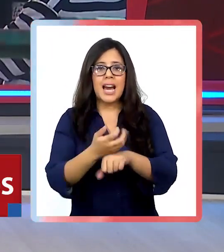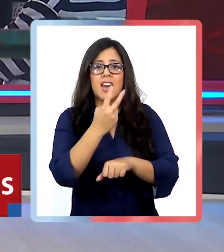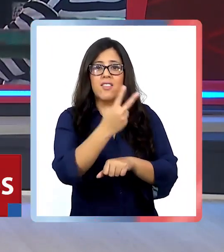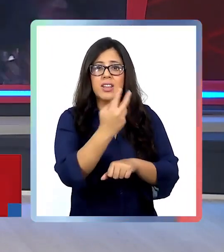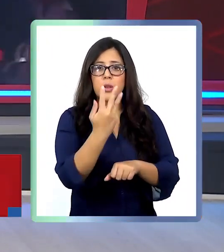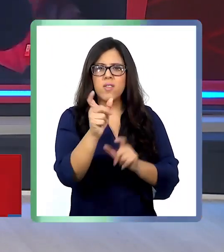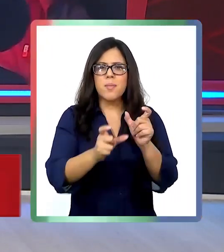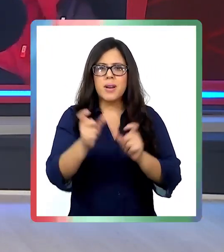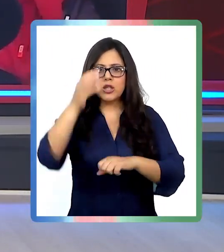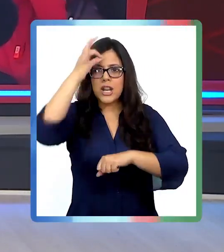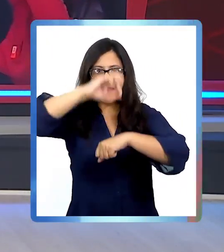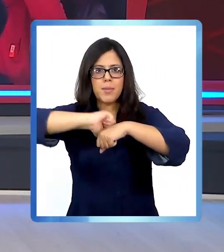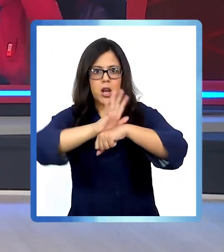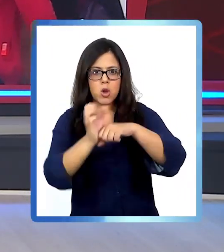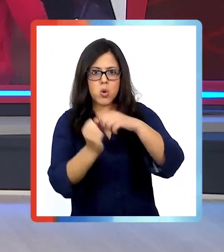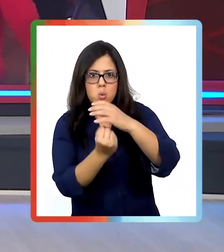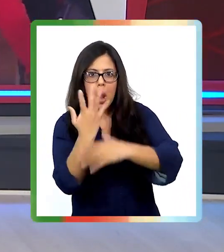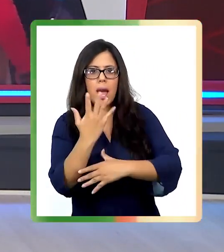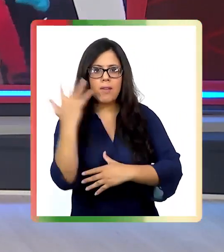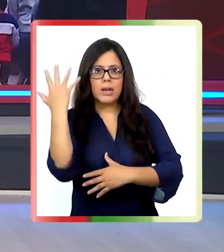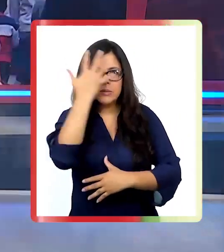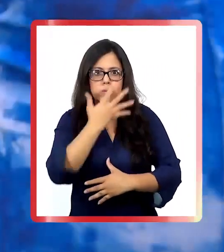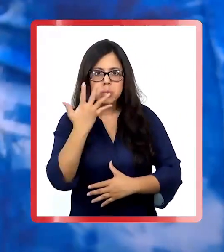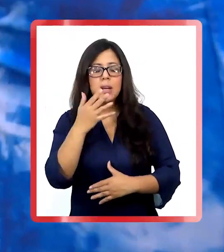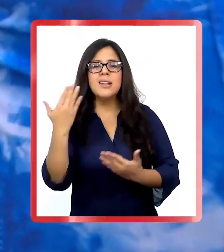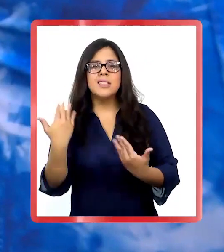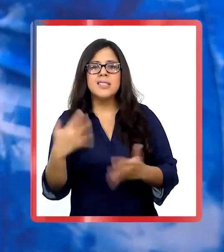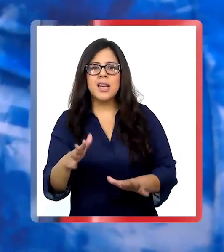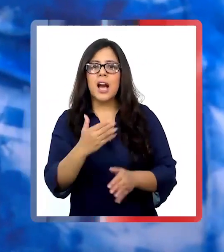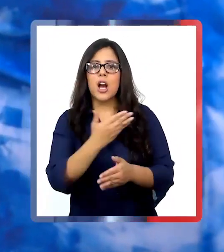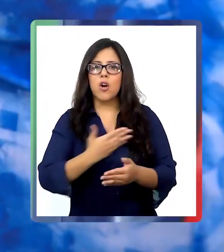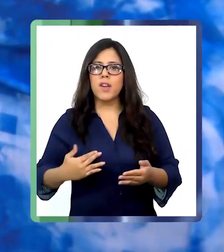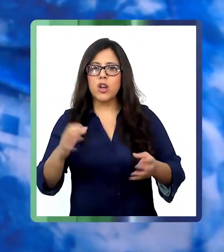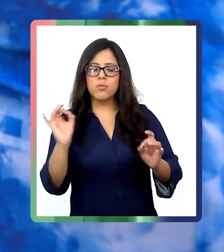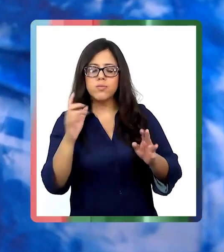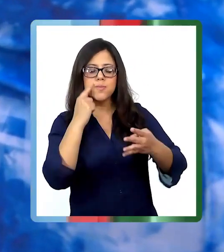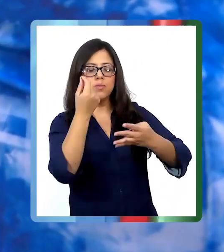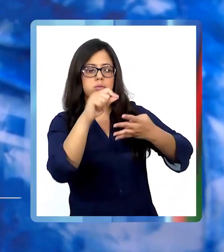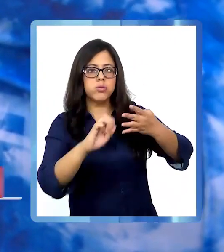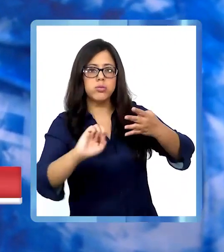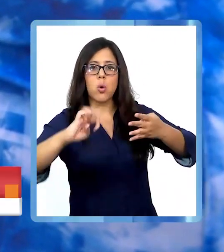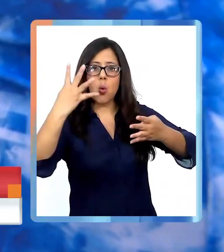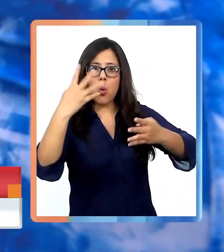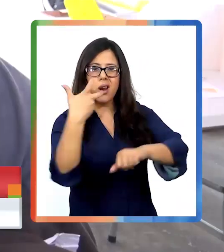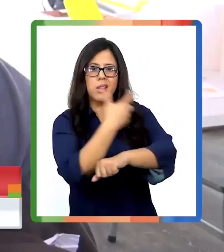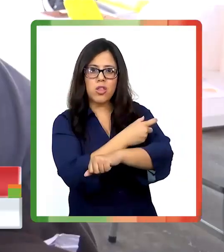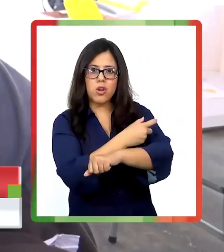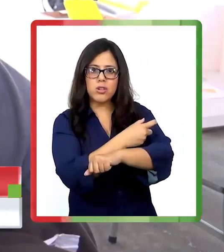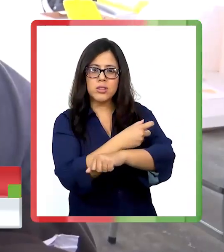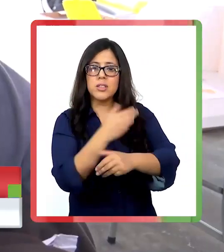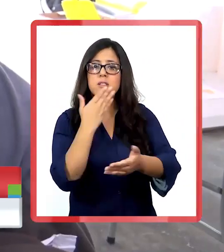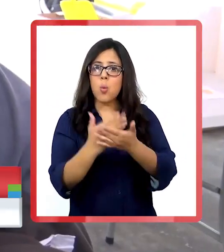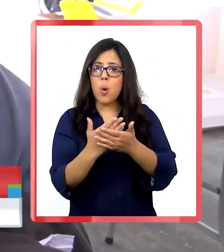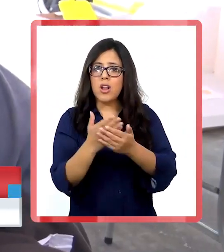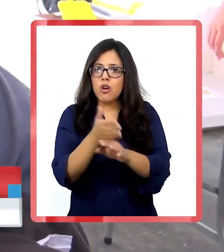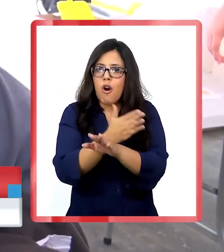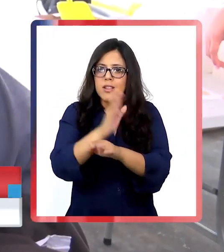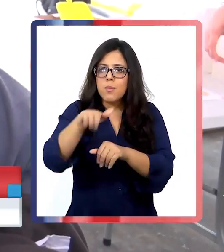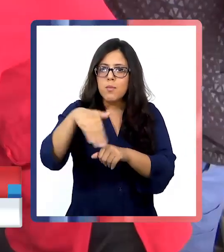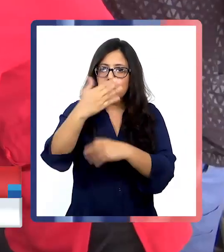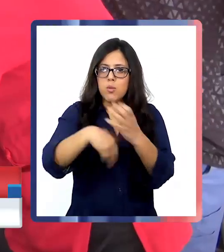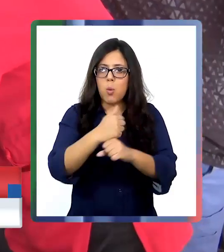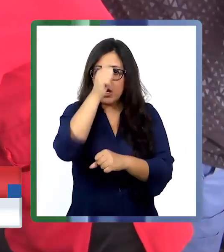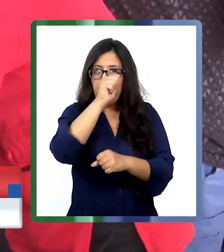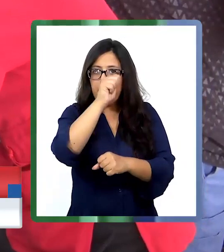ya hay 29 casos de Omicron en Chile. El gobierno anunció que está evaluando aplicar una cuarta dosis antes de